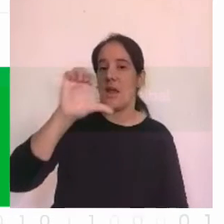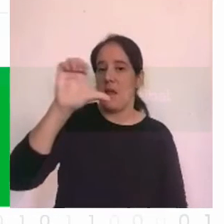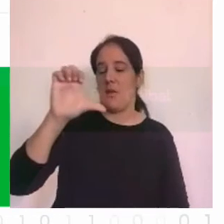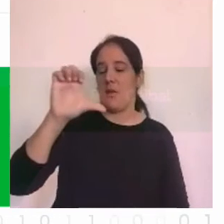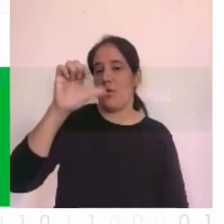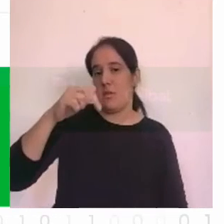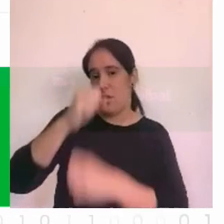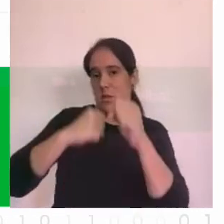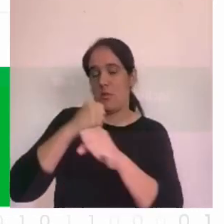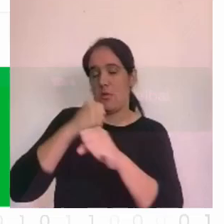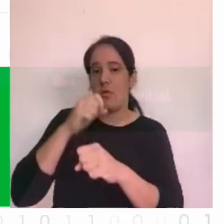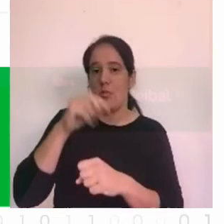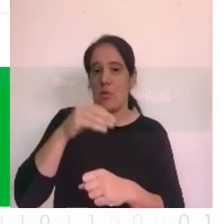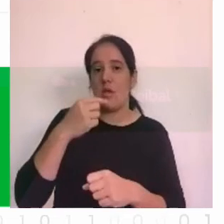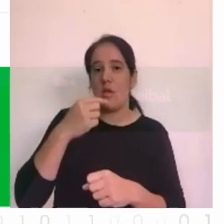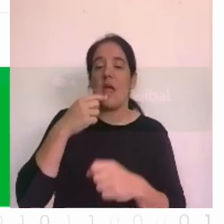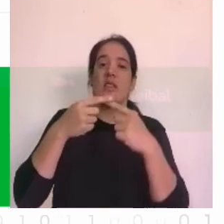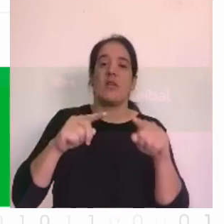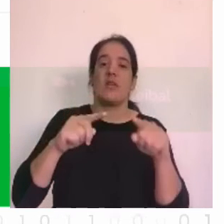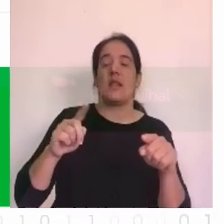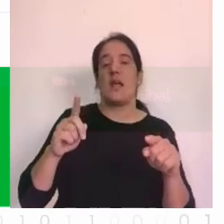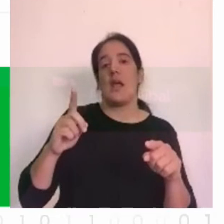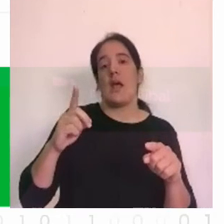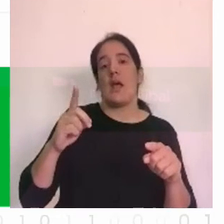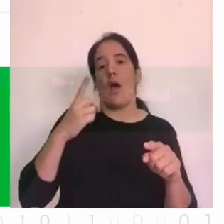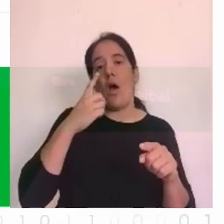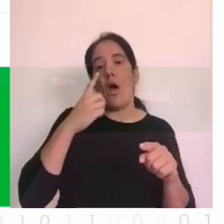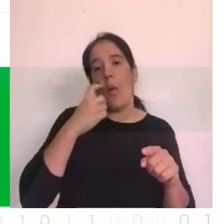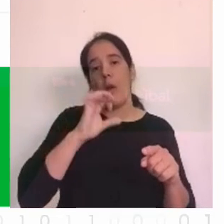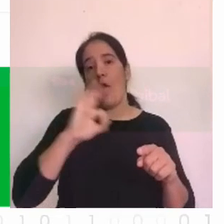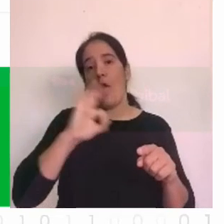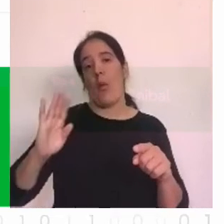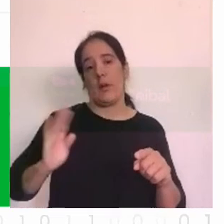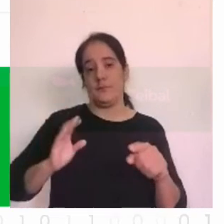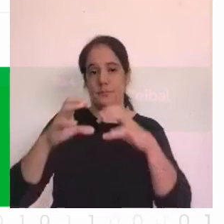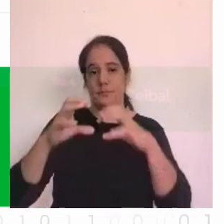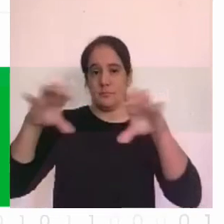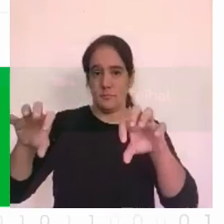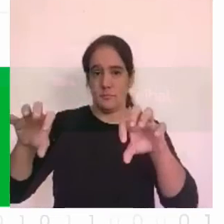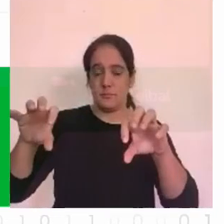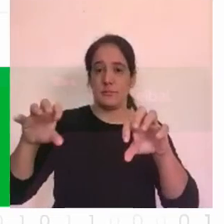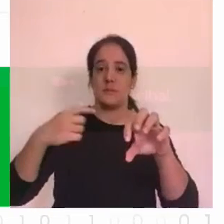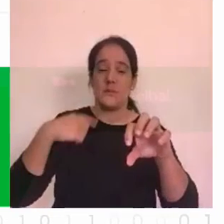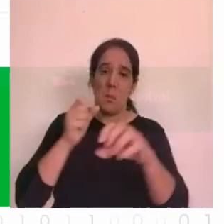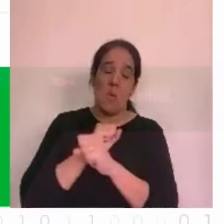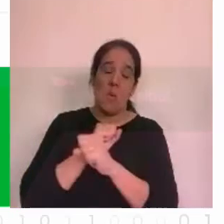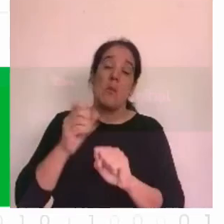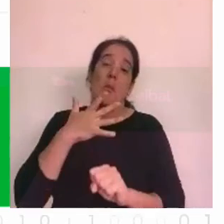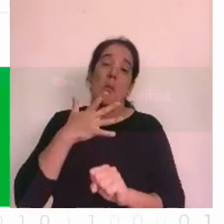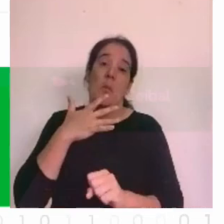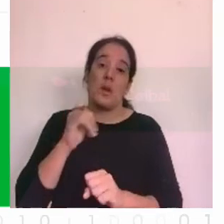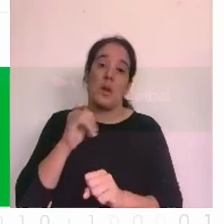está desagregado por sexo. A su vez, podemos ingresar un filtro que nos permita desagregar